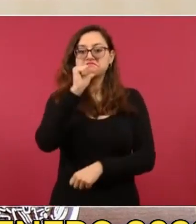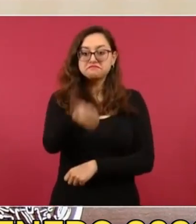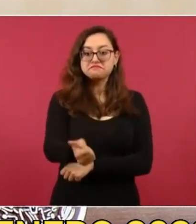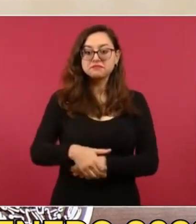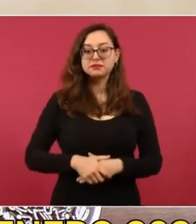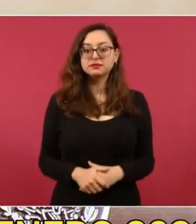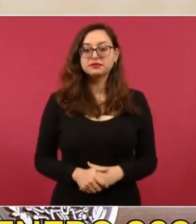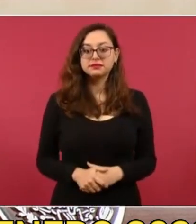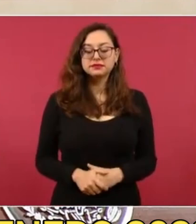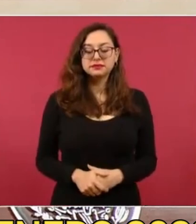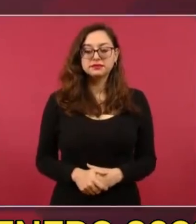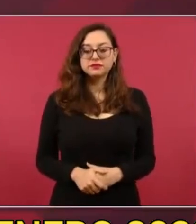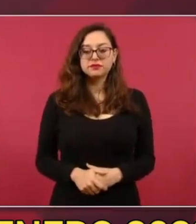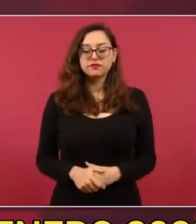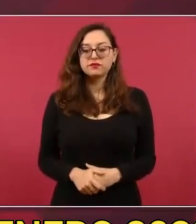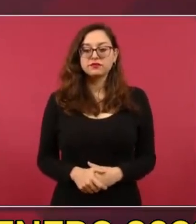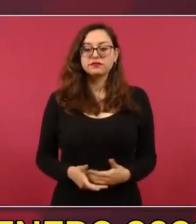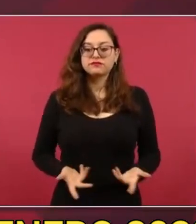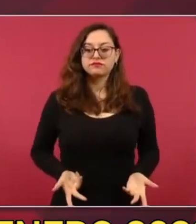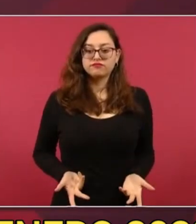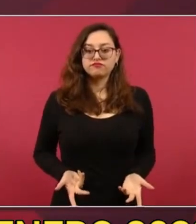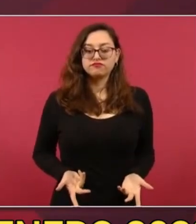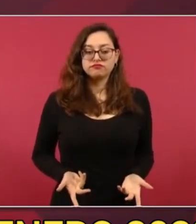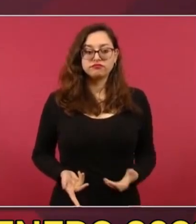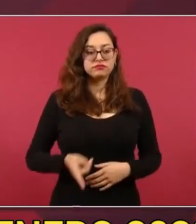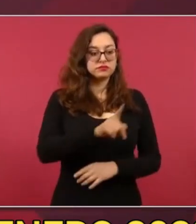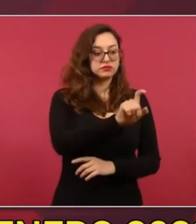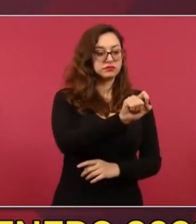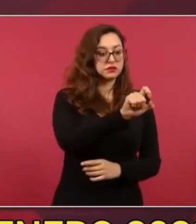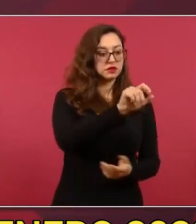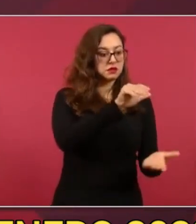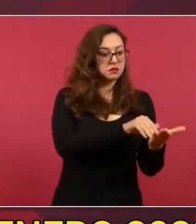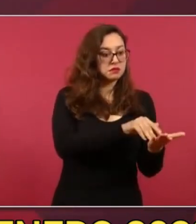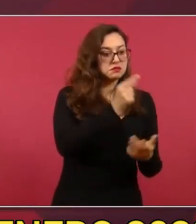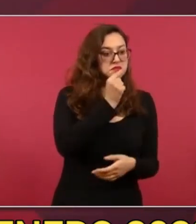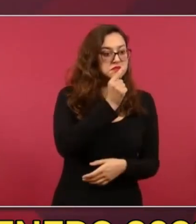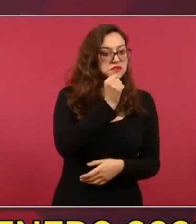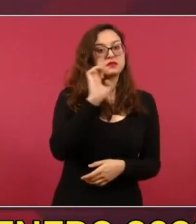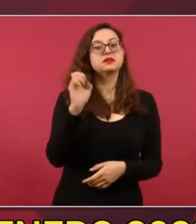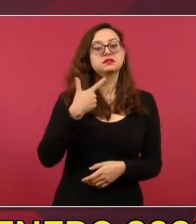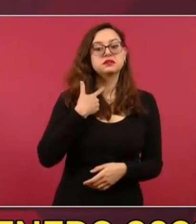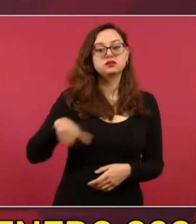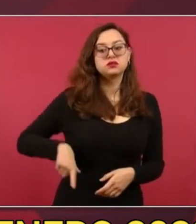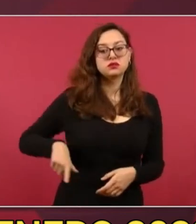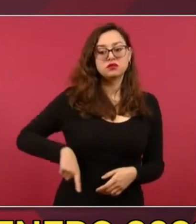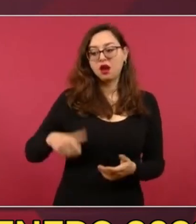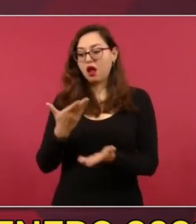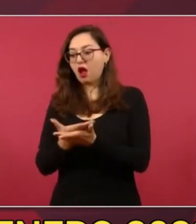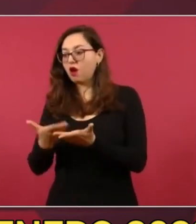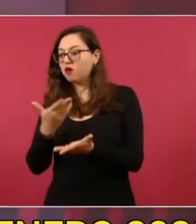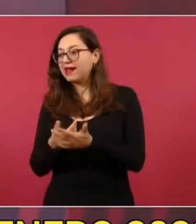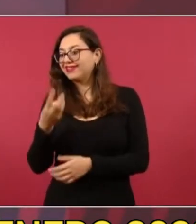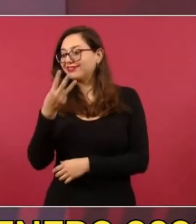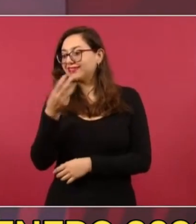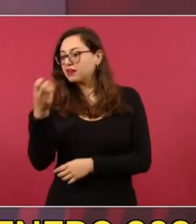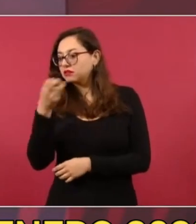Entonces, de 20,000 a 300,000. Pero